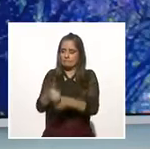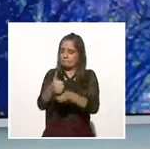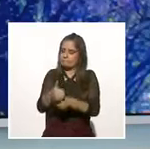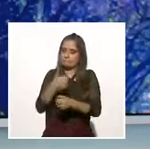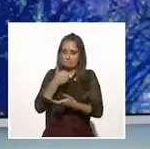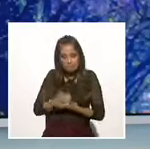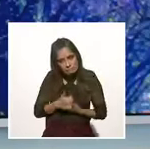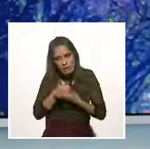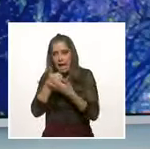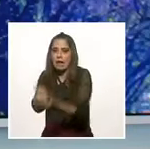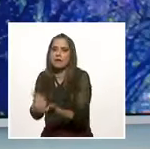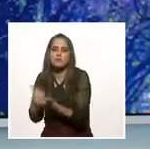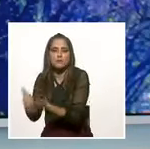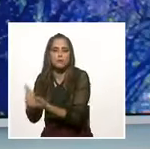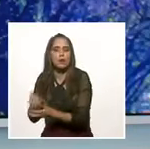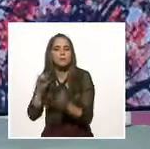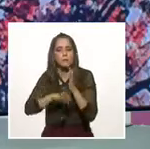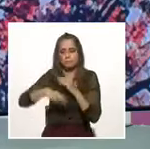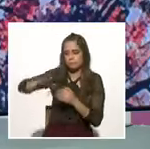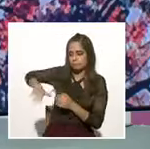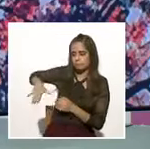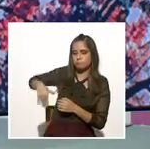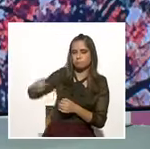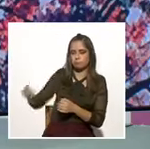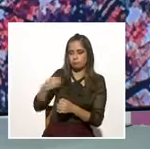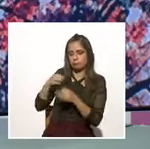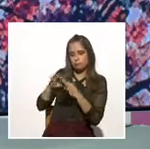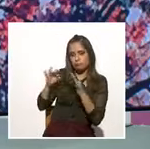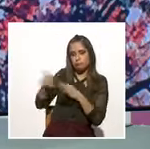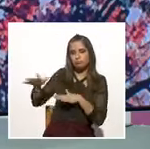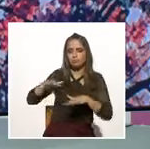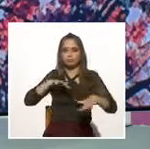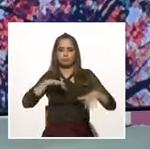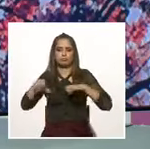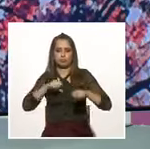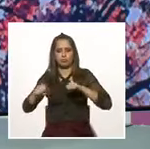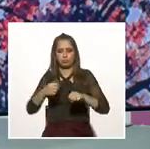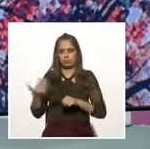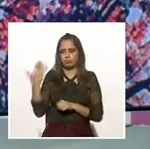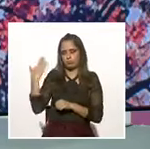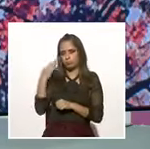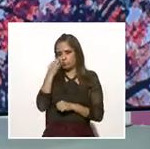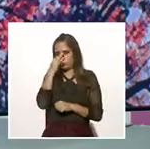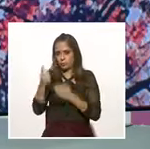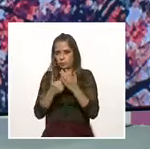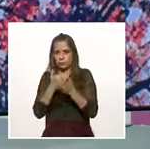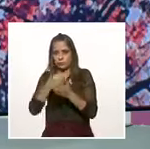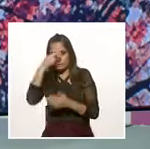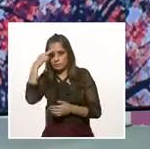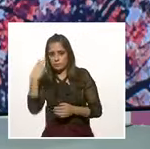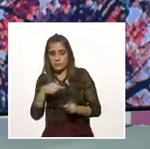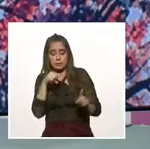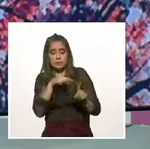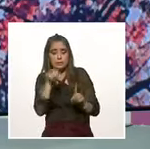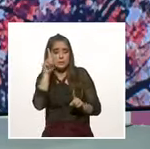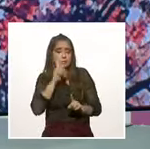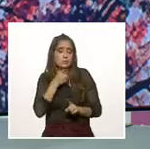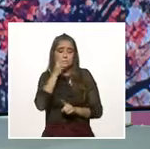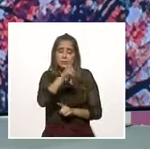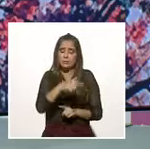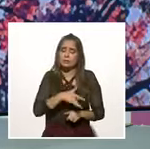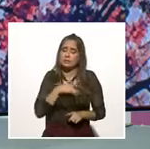poco me compartía una sobreviviente del último terremoto de la Ciudad de México, que se sentía devastada en los